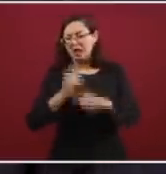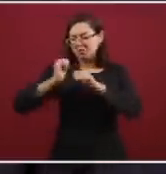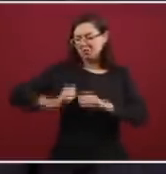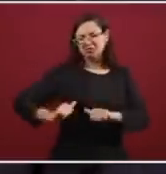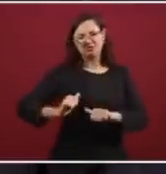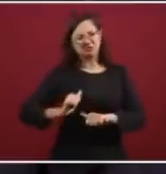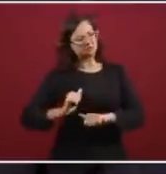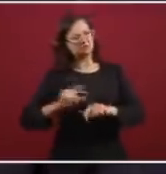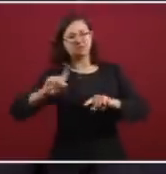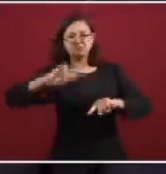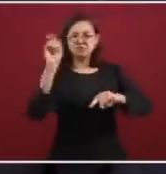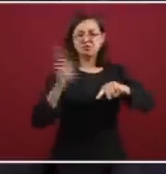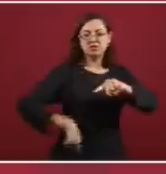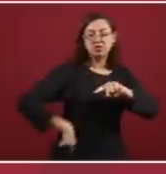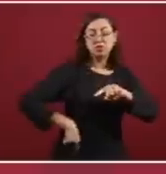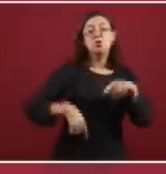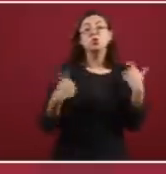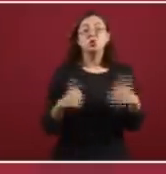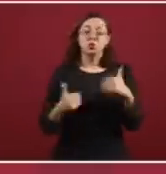porque eso permite